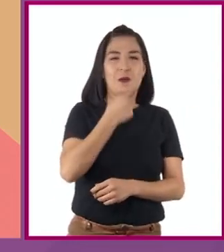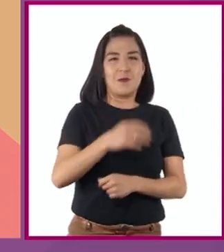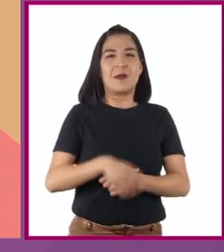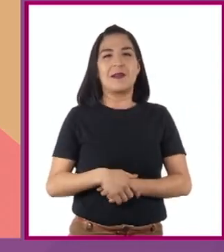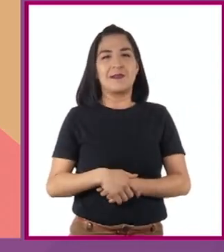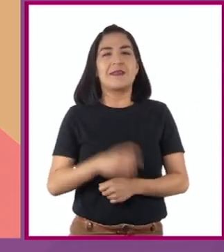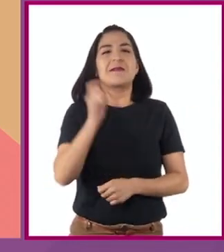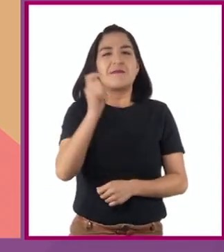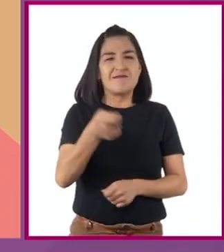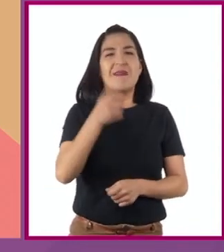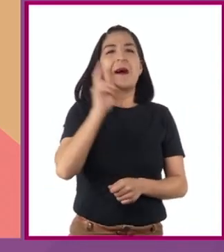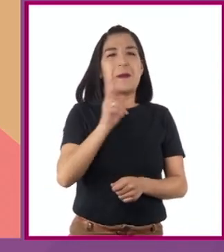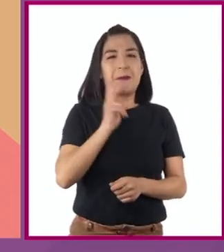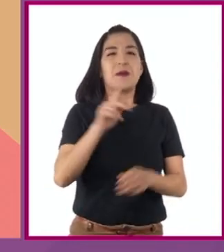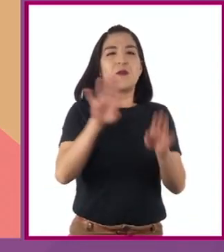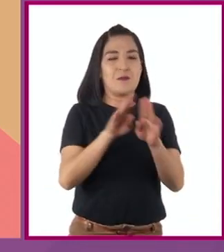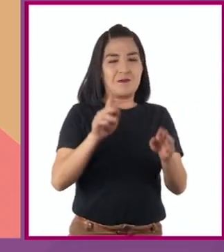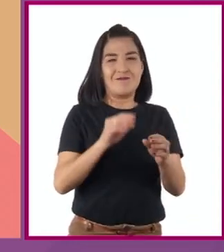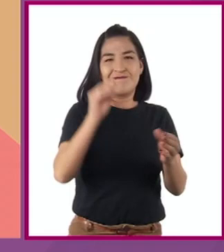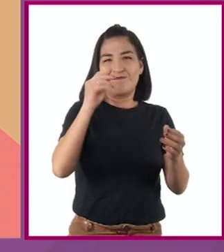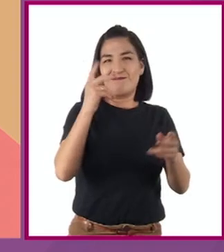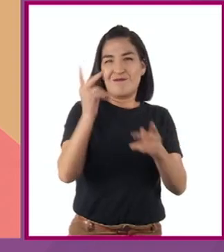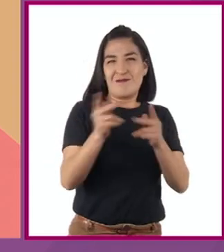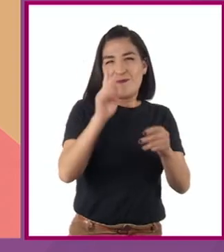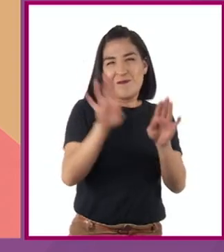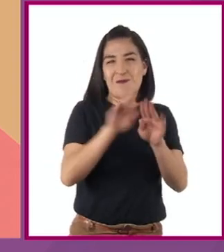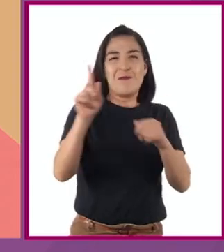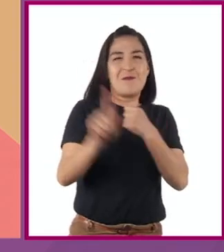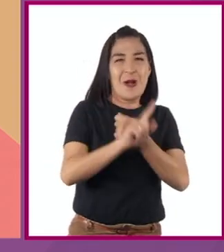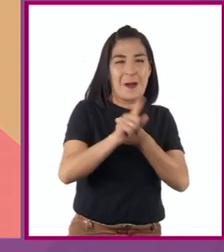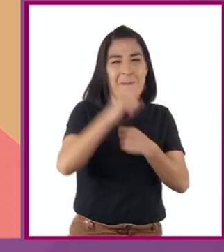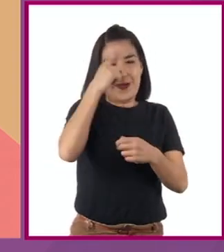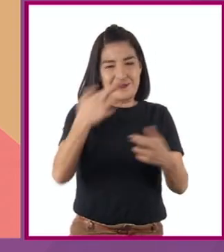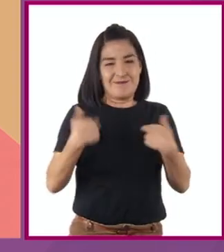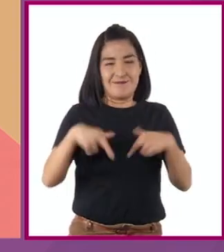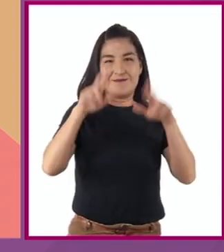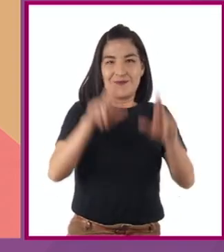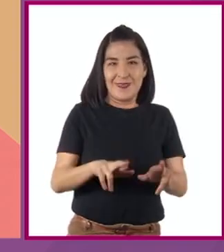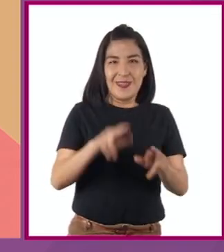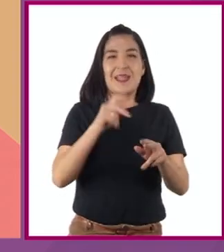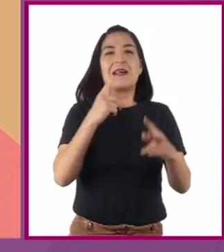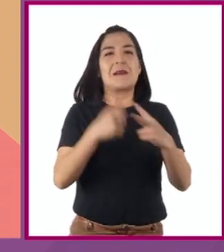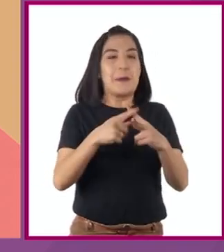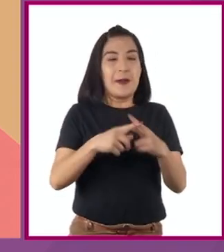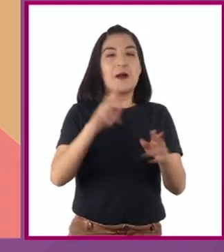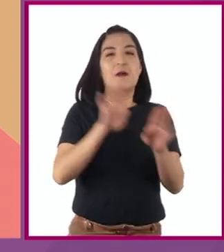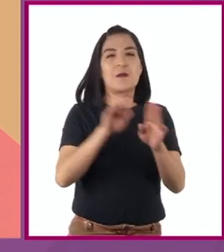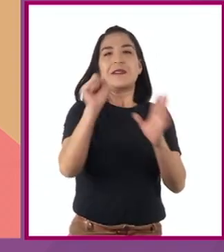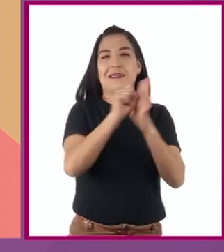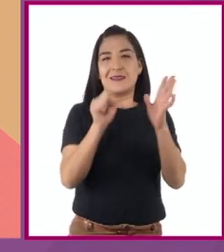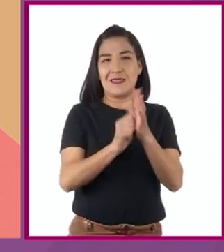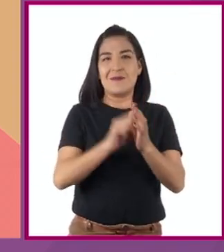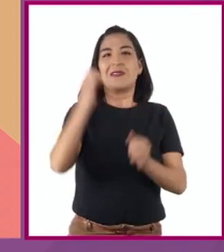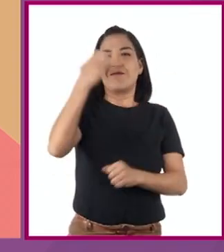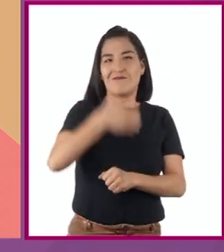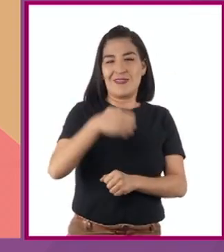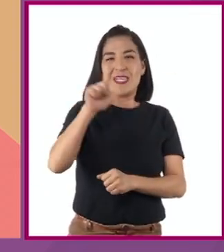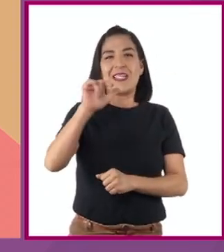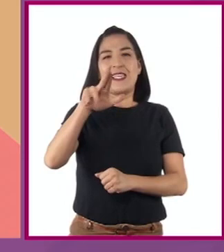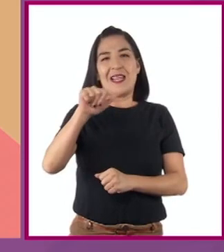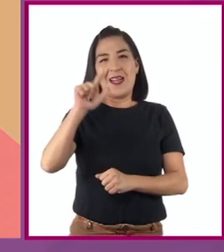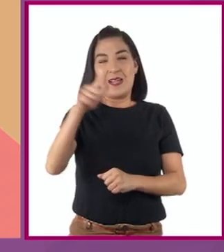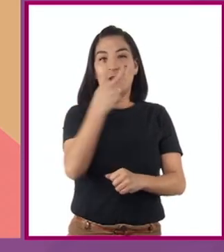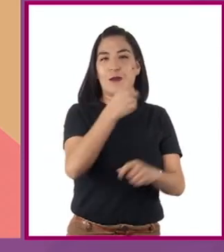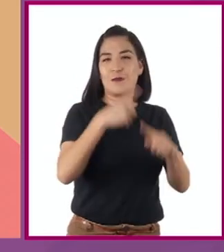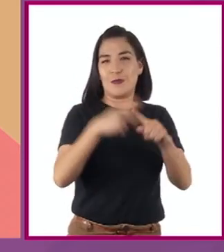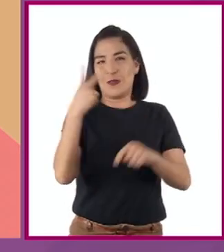que plantearan un problema que se pudiera representar y resolver con el siguiente sistema de ecuaciones lineales